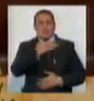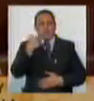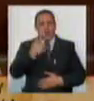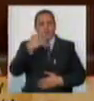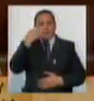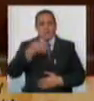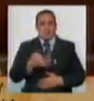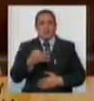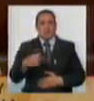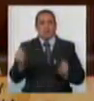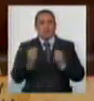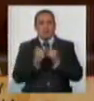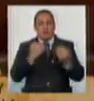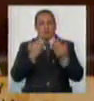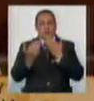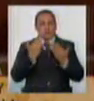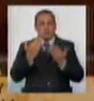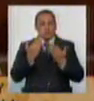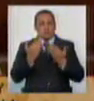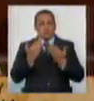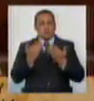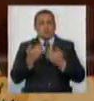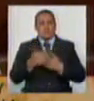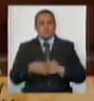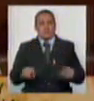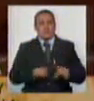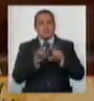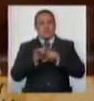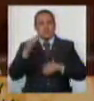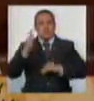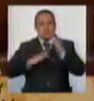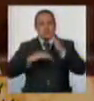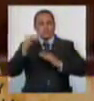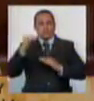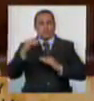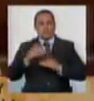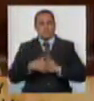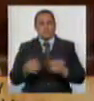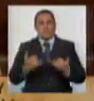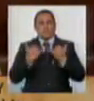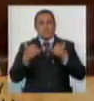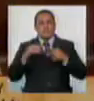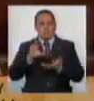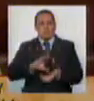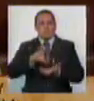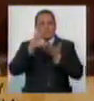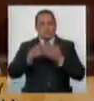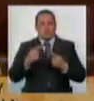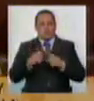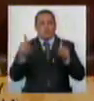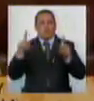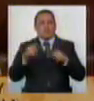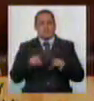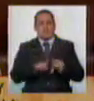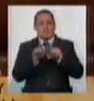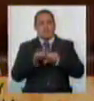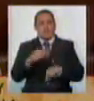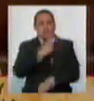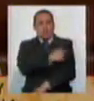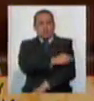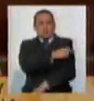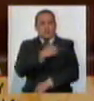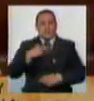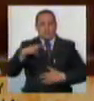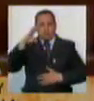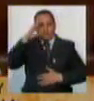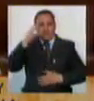realidad con la modernización y construcción del Centro de Alta Complejidad del Hospital Central de